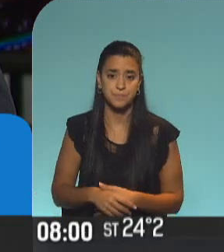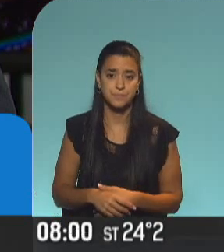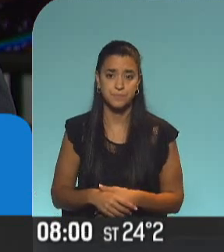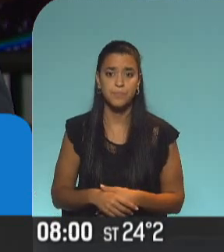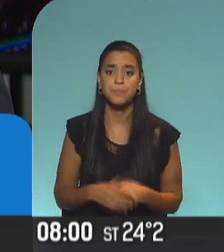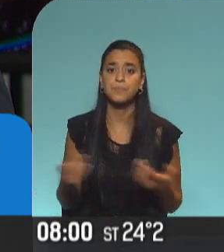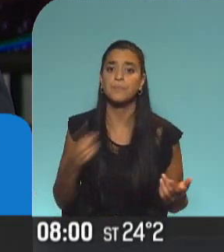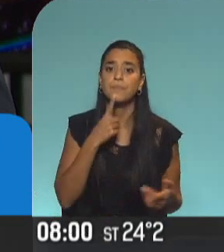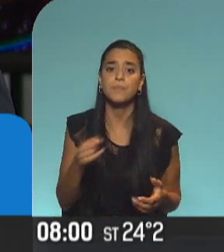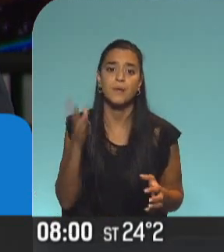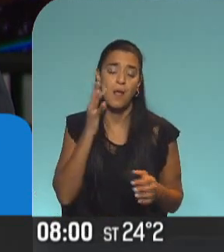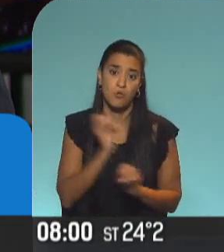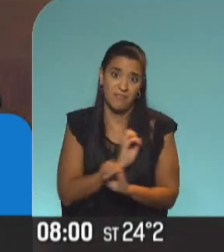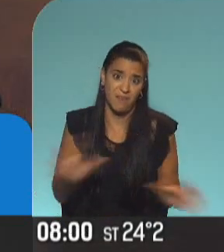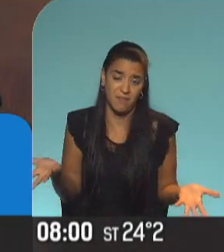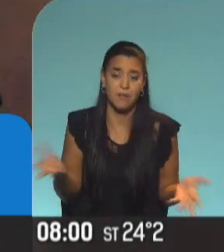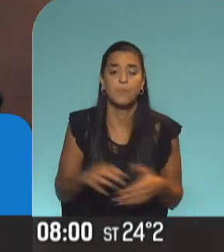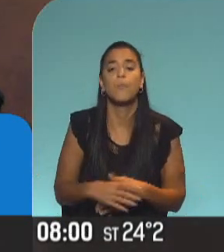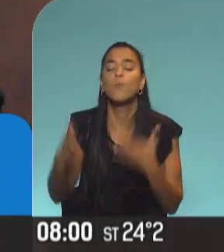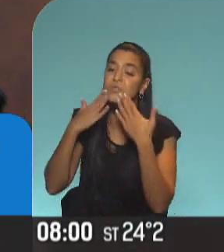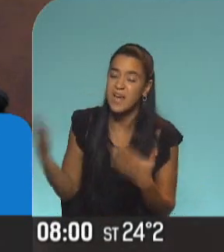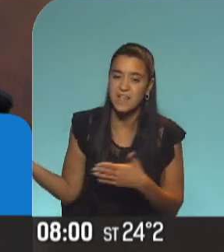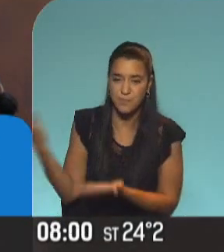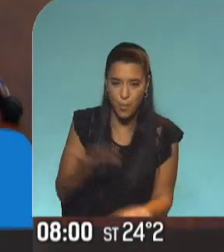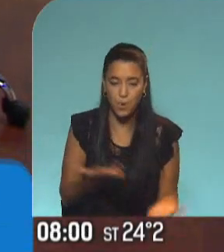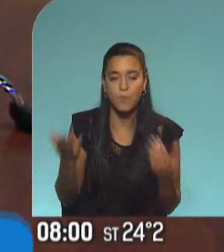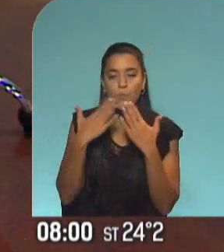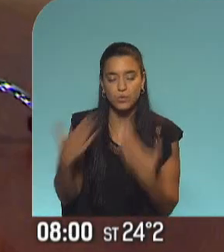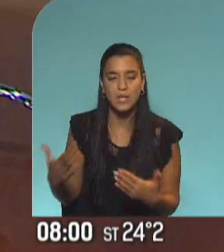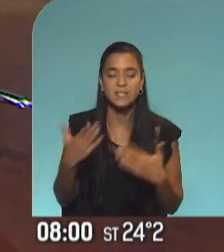releva un hecho histórico, digamos. Artemio, gracias por habernos acompañado esta gracias a mañana. ustedes. Artemio